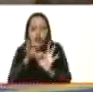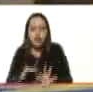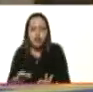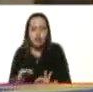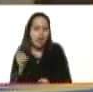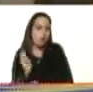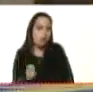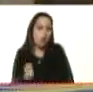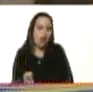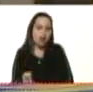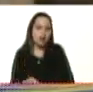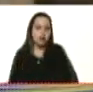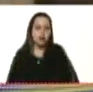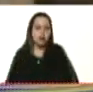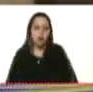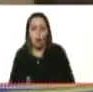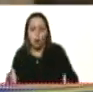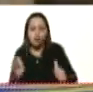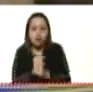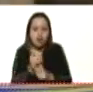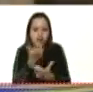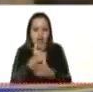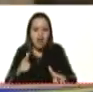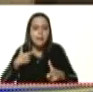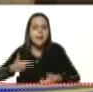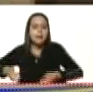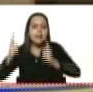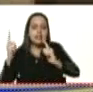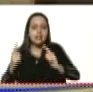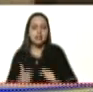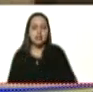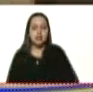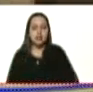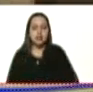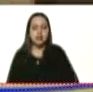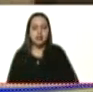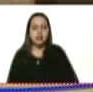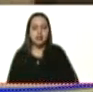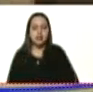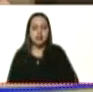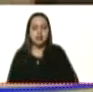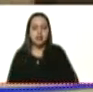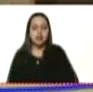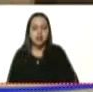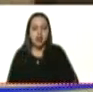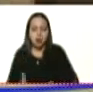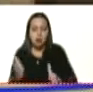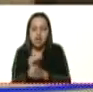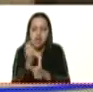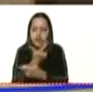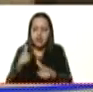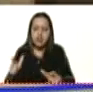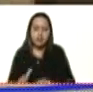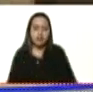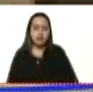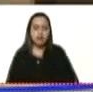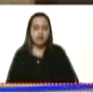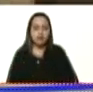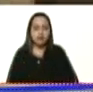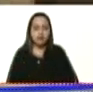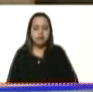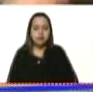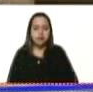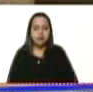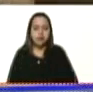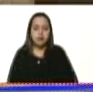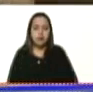gana una causa que le permite acceder a su libertad. Realmente algo